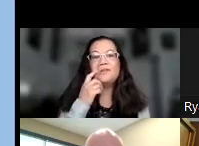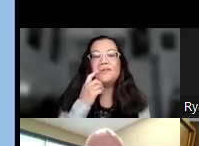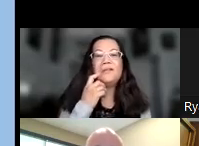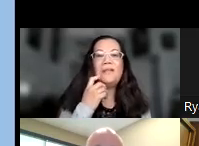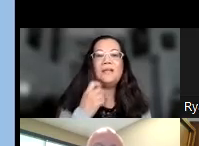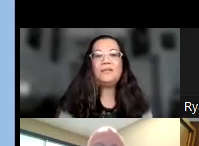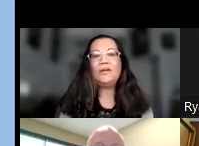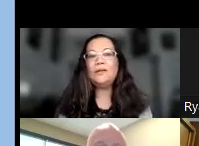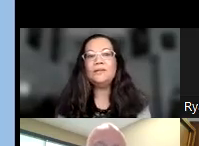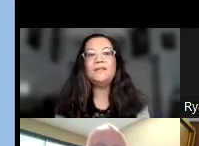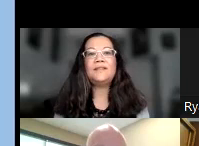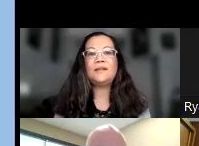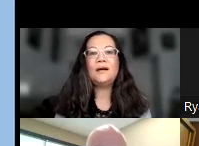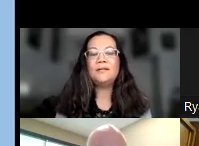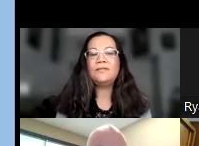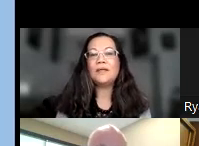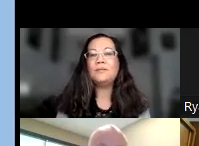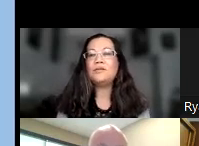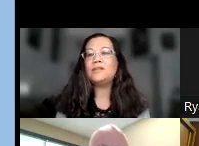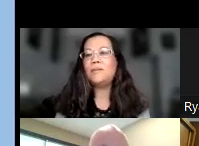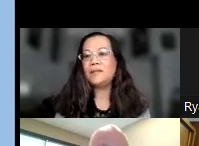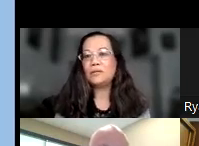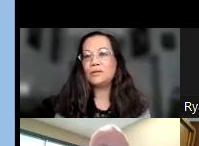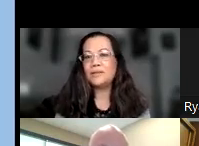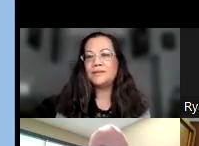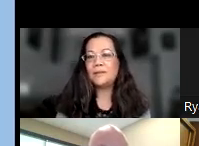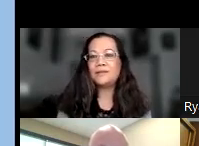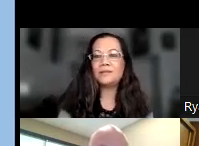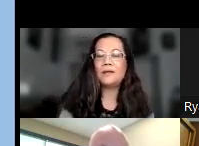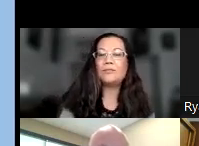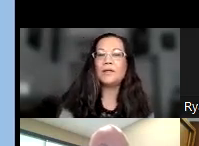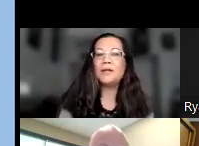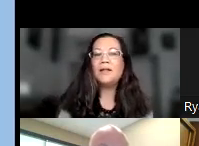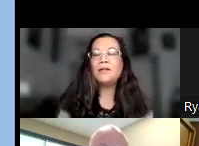So these are a list of the community. Estas son las listas de las